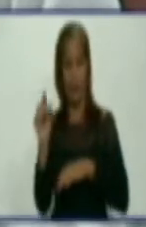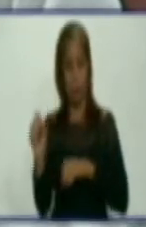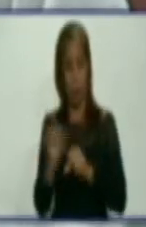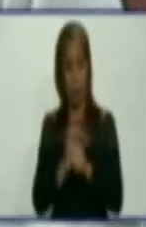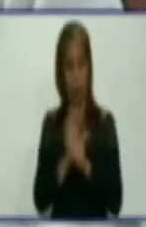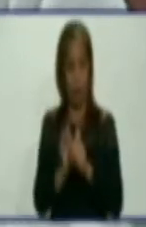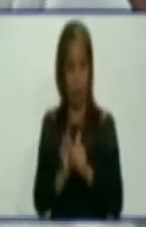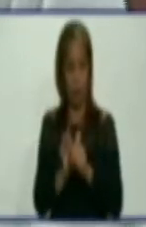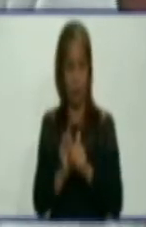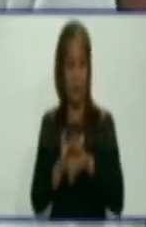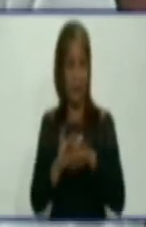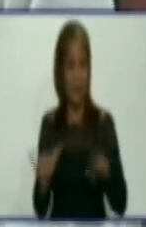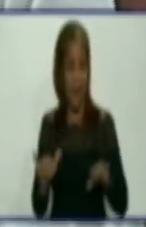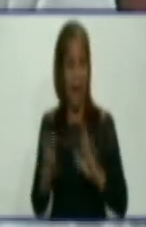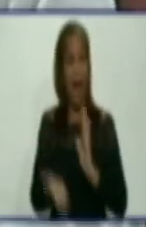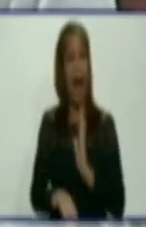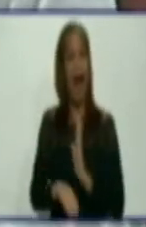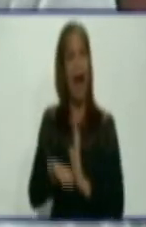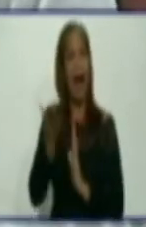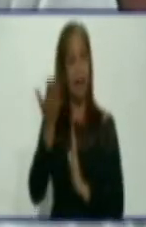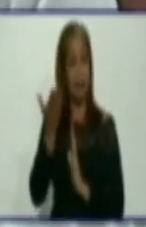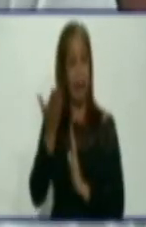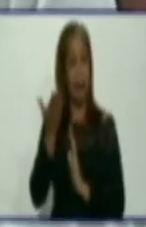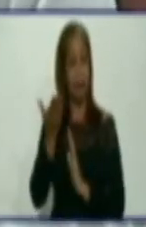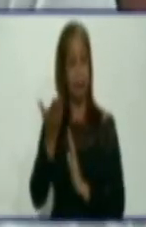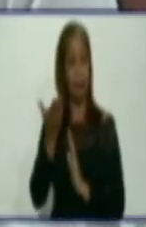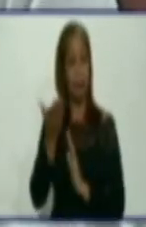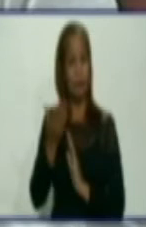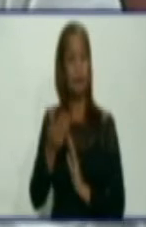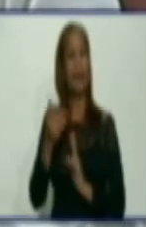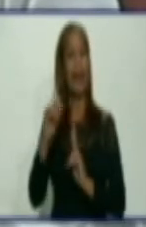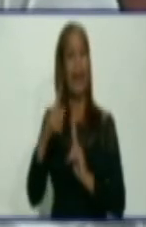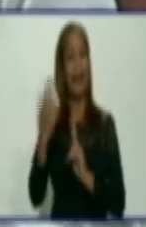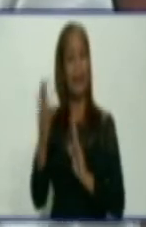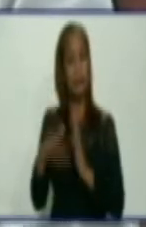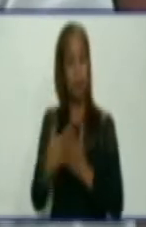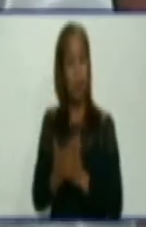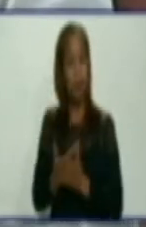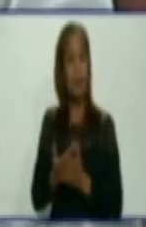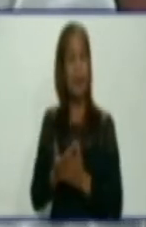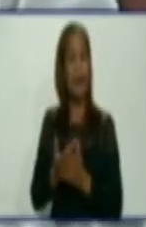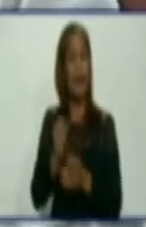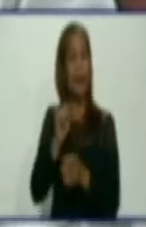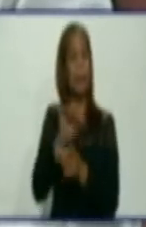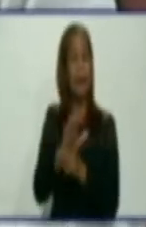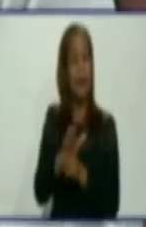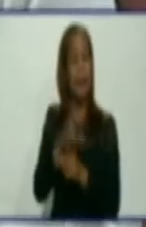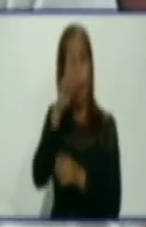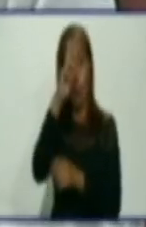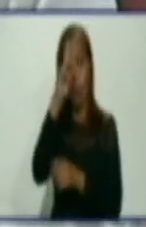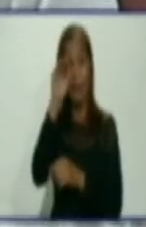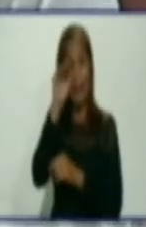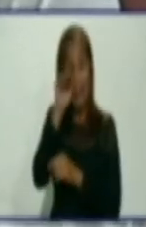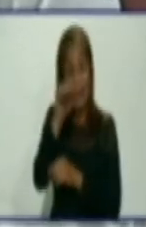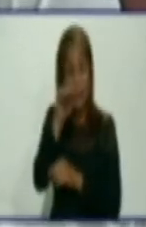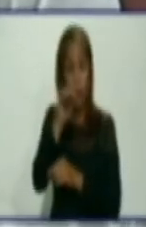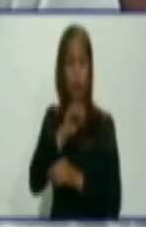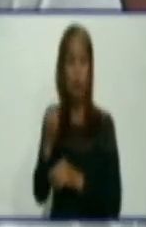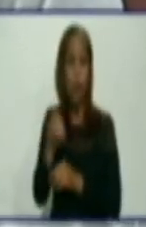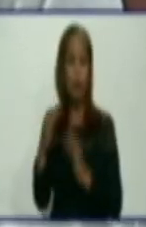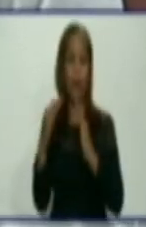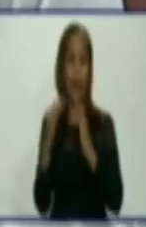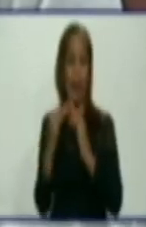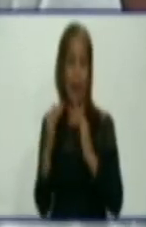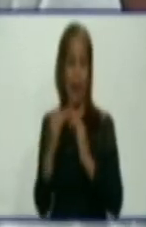alta clínica de su hospitalización, comienzan un ingreso en el hogar, una estancia domiciliaria,